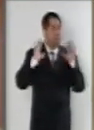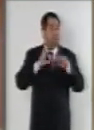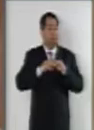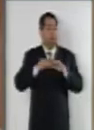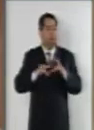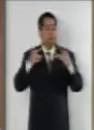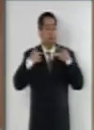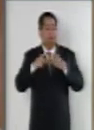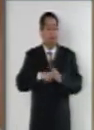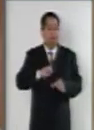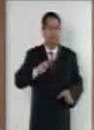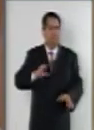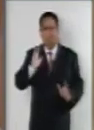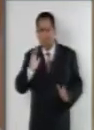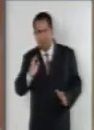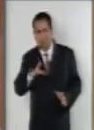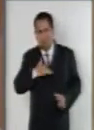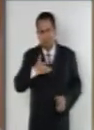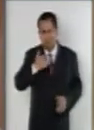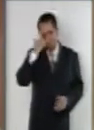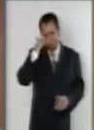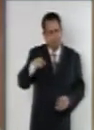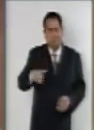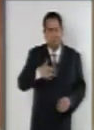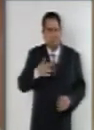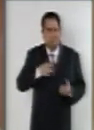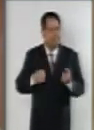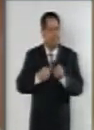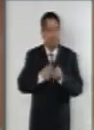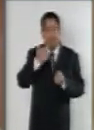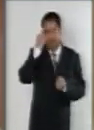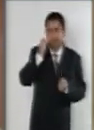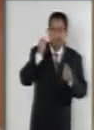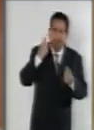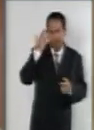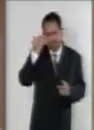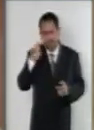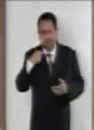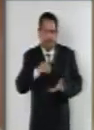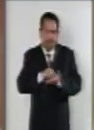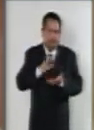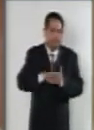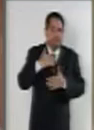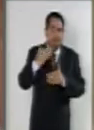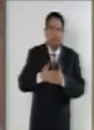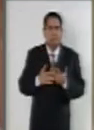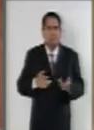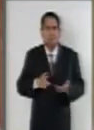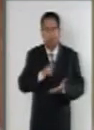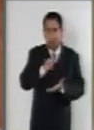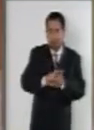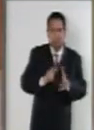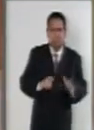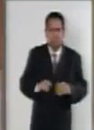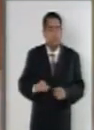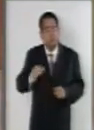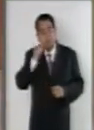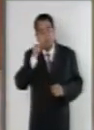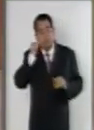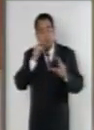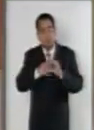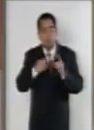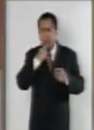es notoriamente insuficiente para justificar la emisión de otra ley. Ayer sumaba